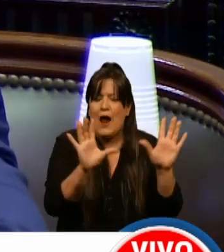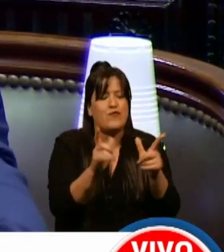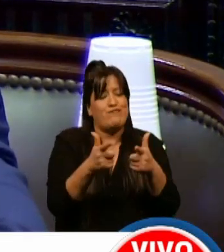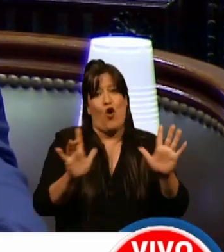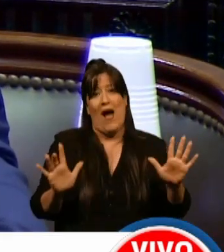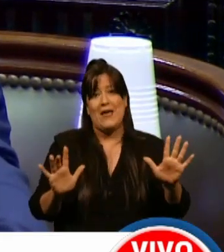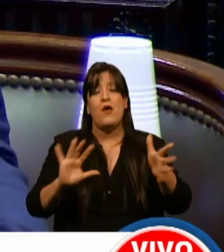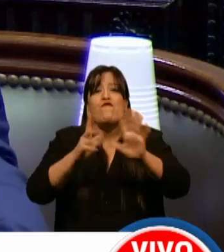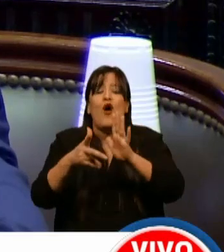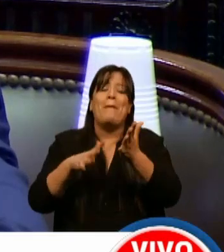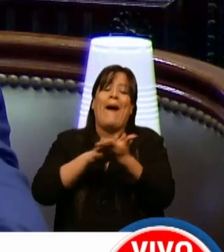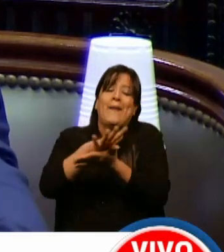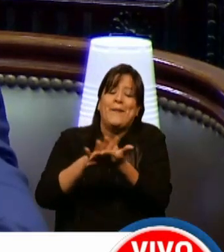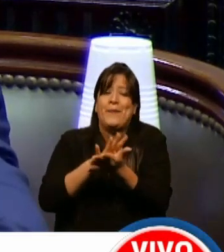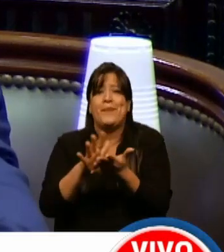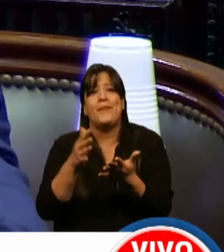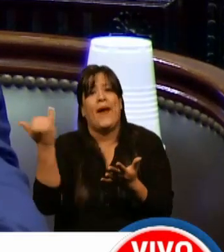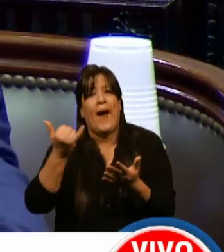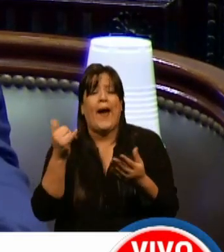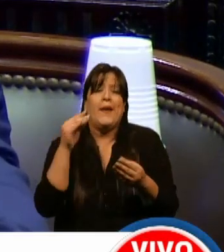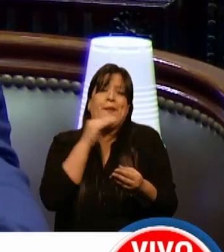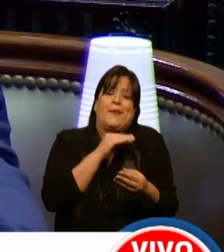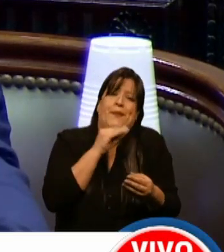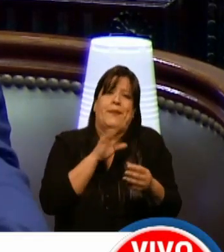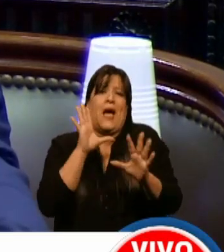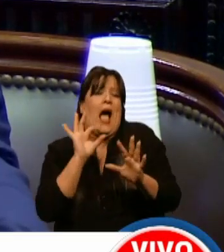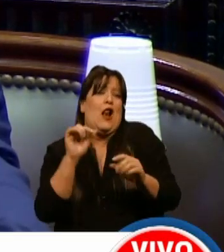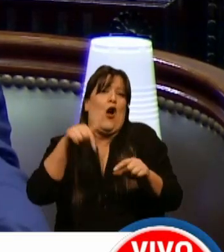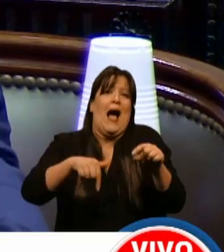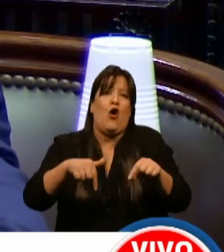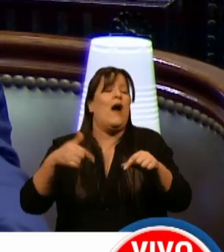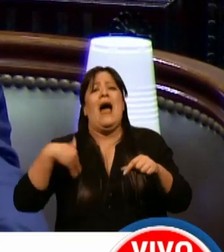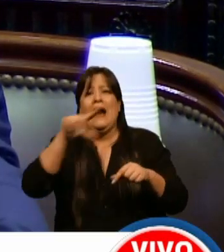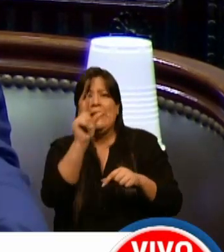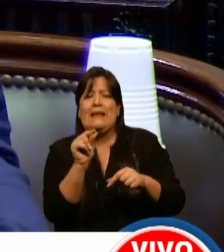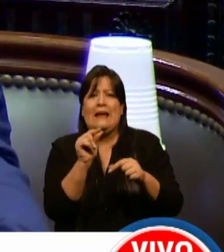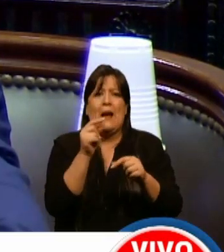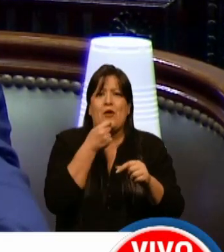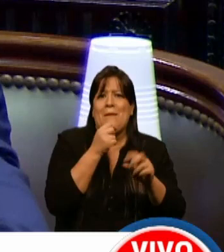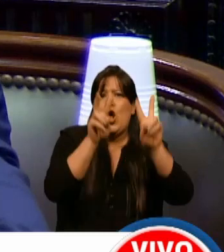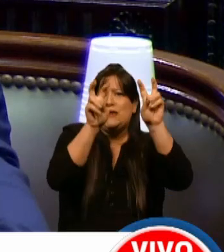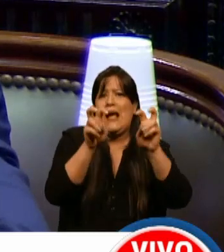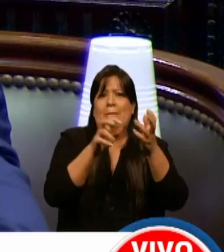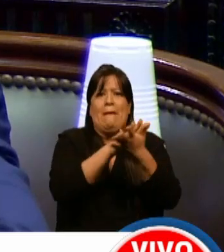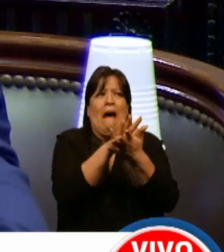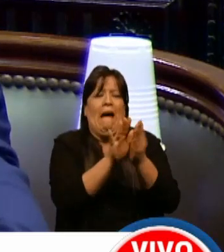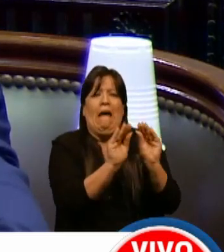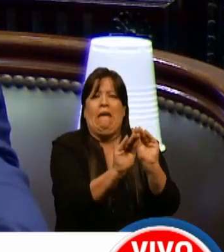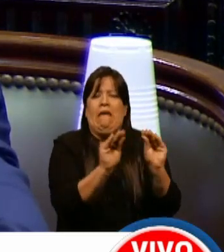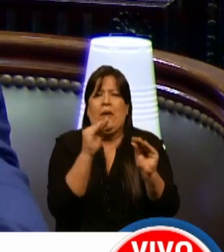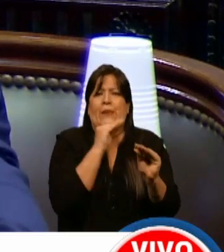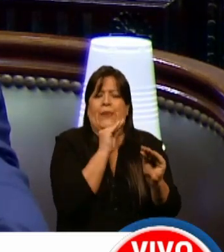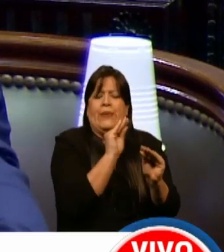parche más de los tantos que vamos poniendo en la Argentina en cada tema y no lo abordamos de